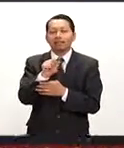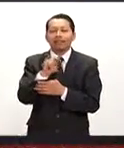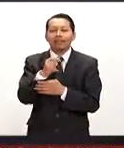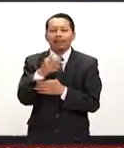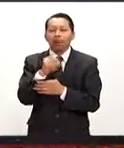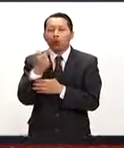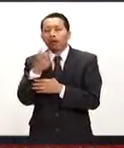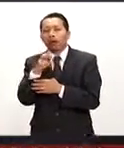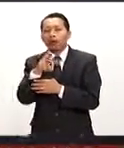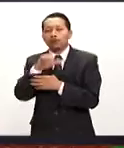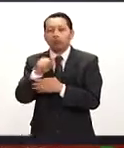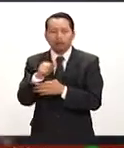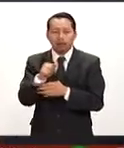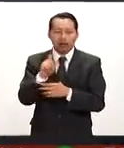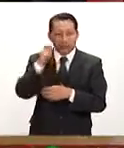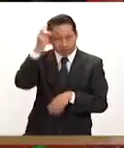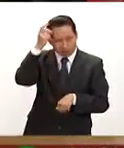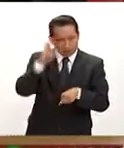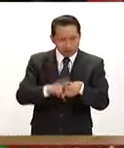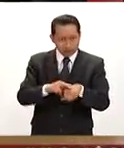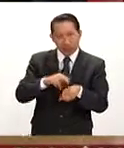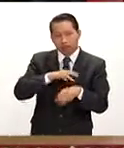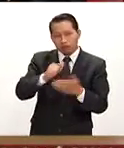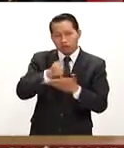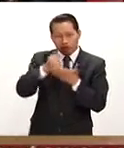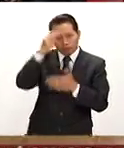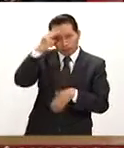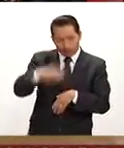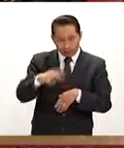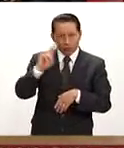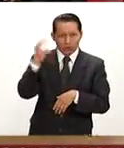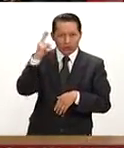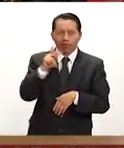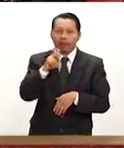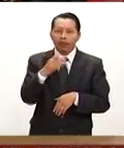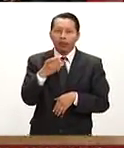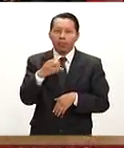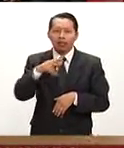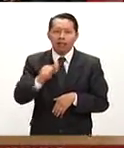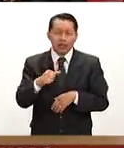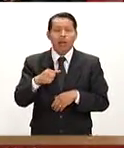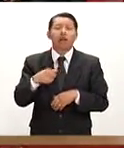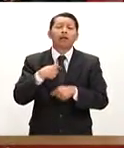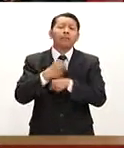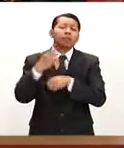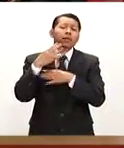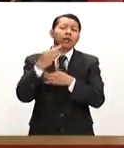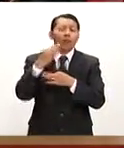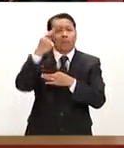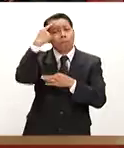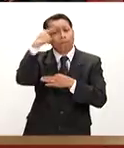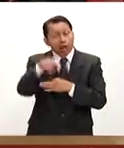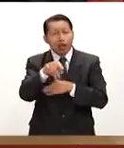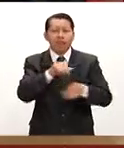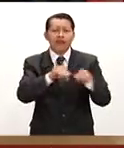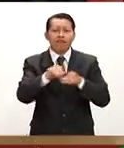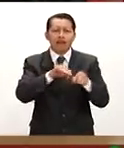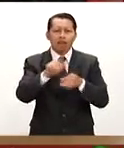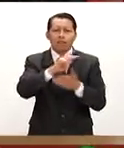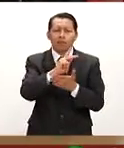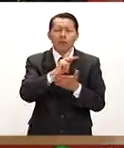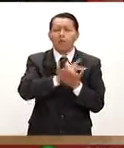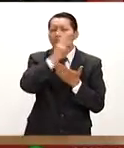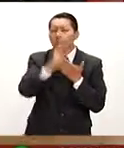García, rector del Campus Ciudad de México de la Universidad Panamericana. Claro. Me invitaron a elaborar este proyecto en diciembre